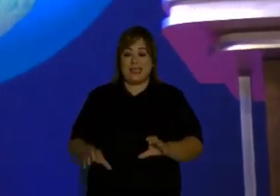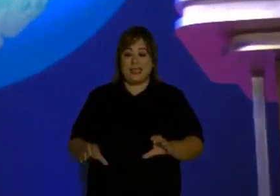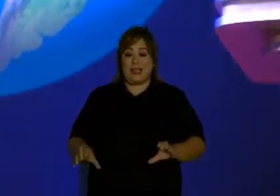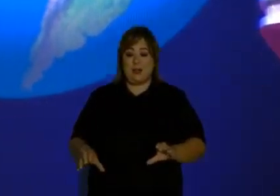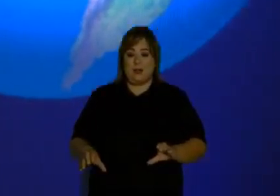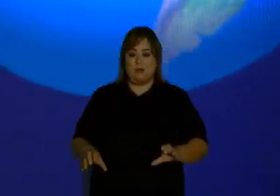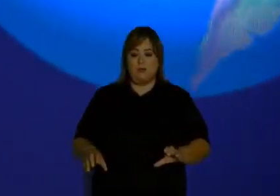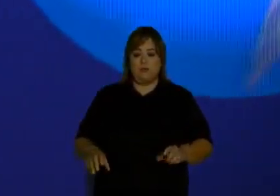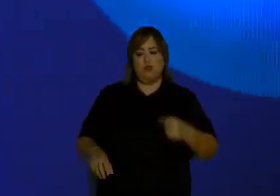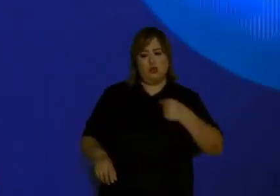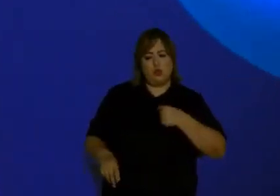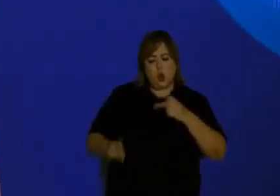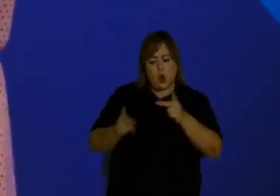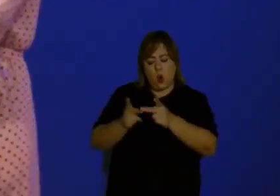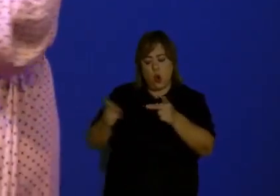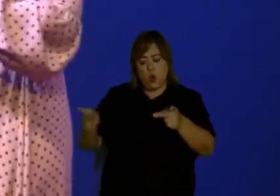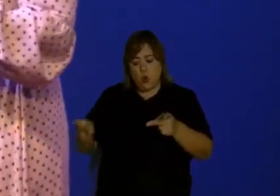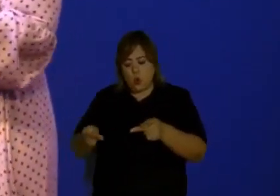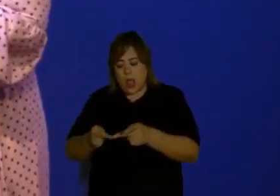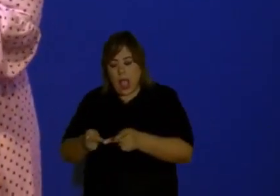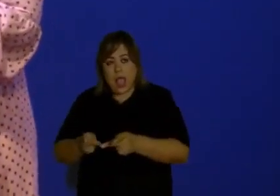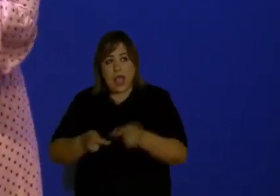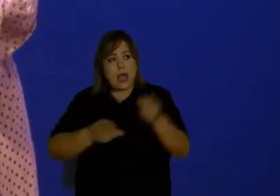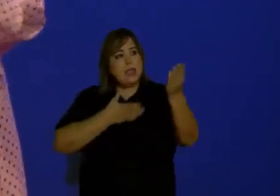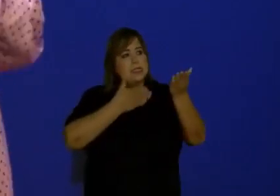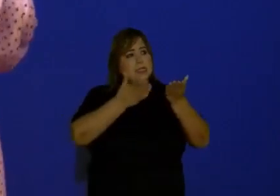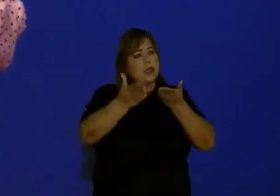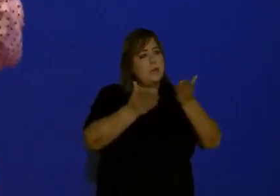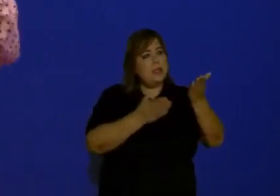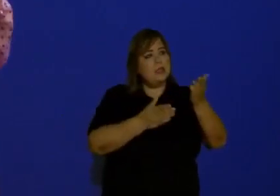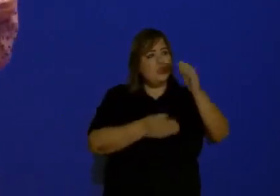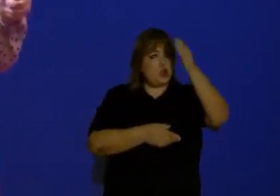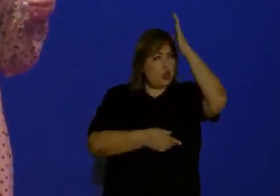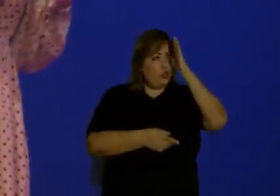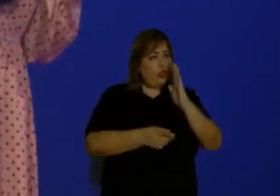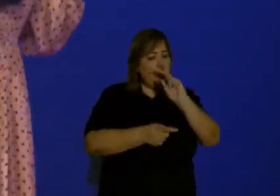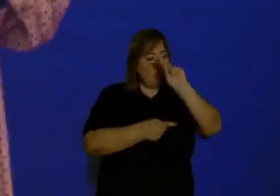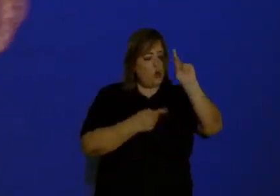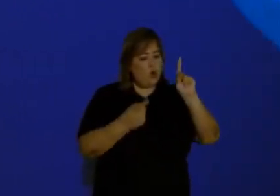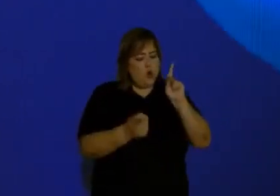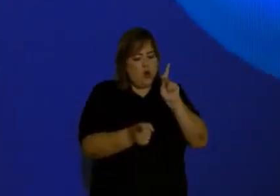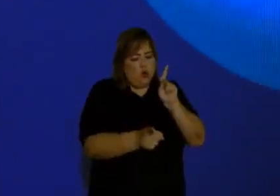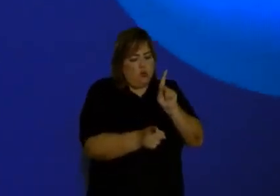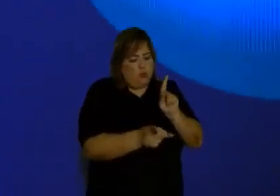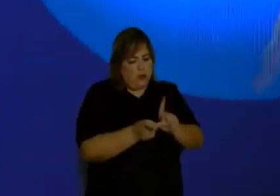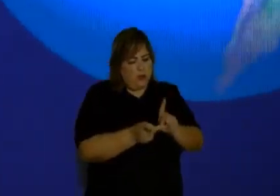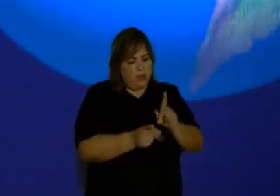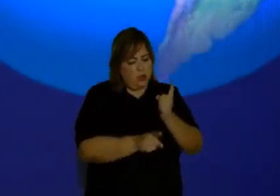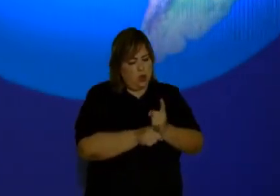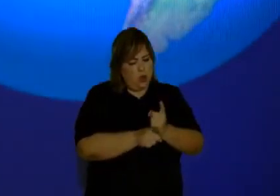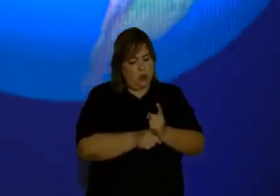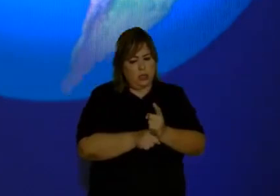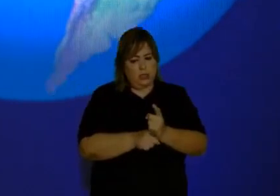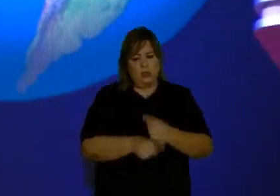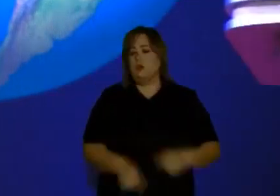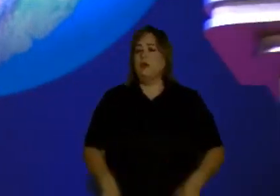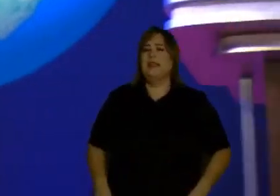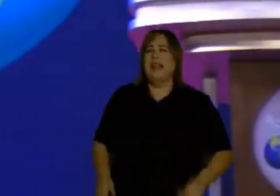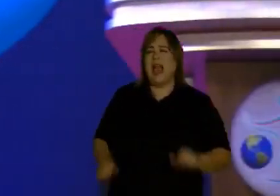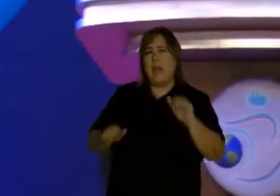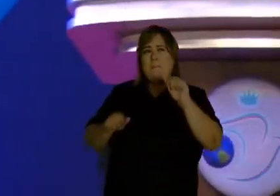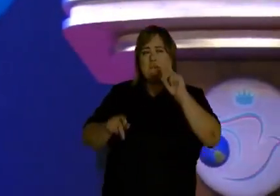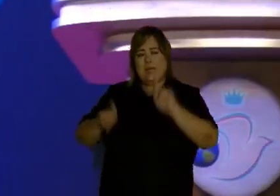¿Estaré en el lugar correcto? ¿Estaré sirviendo al Dios correcto? ¿Estaré haciendo lo correcto? ¿Estaremos donde debemos estar?